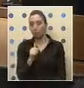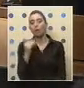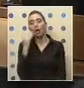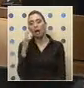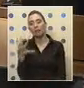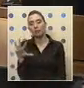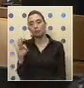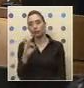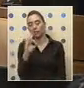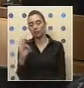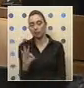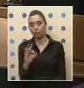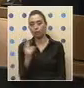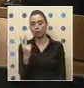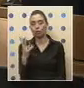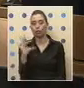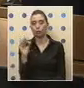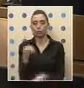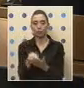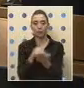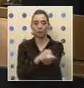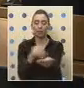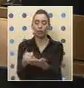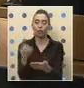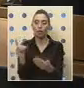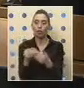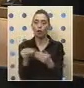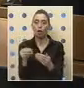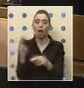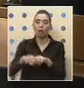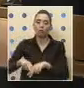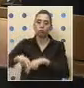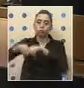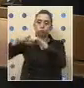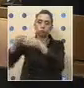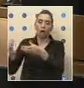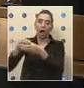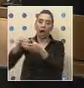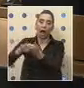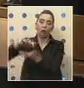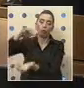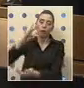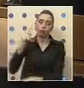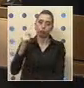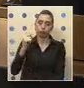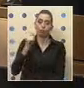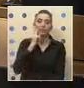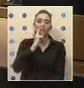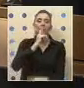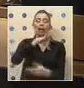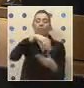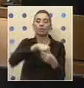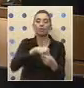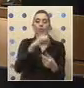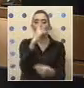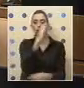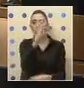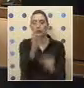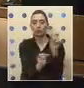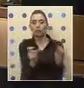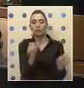del 90% de los 250 mil millones de dólares acumulados en el FUT están en el 1% más rico de la población de